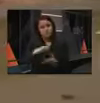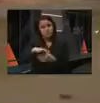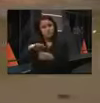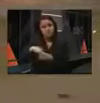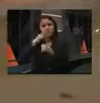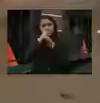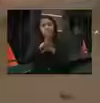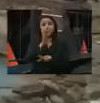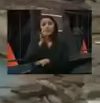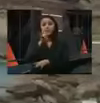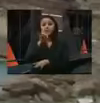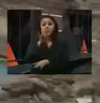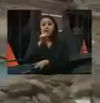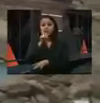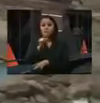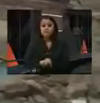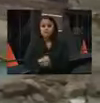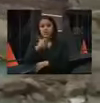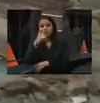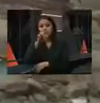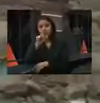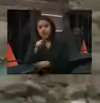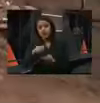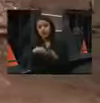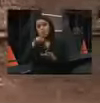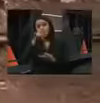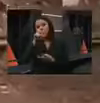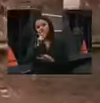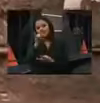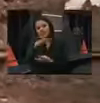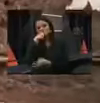información de beatriz gonzález gerardo segura y máxime la es azteca noticias